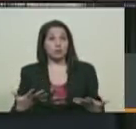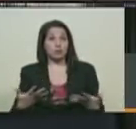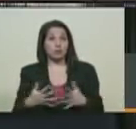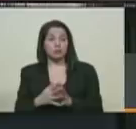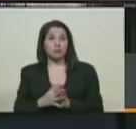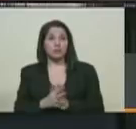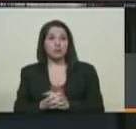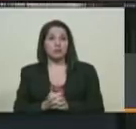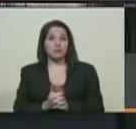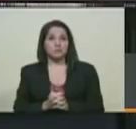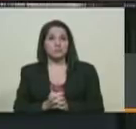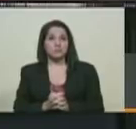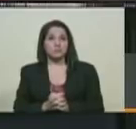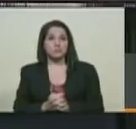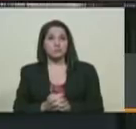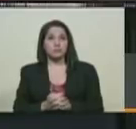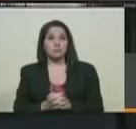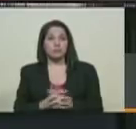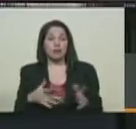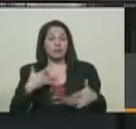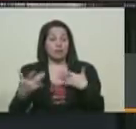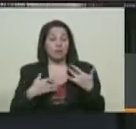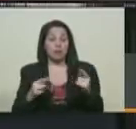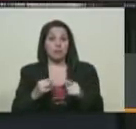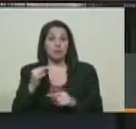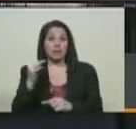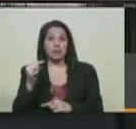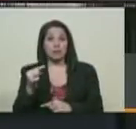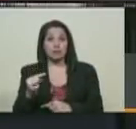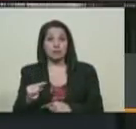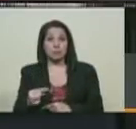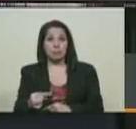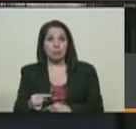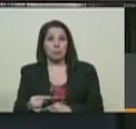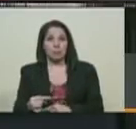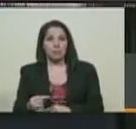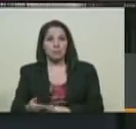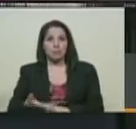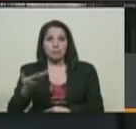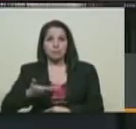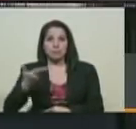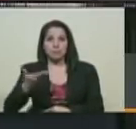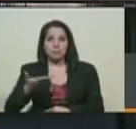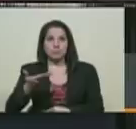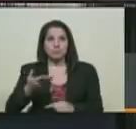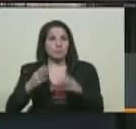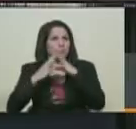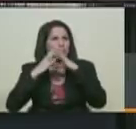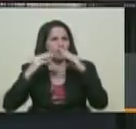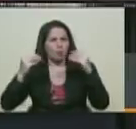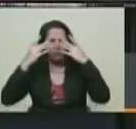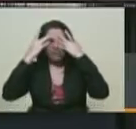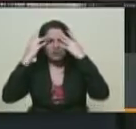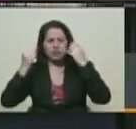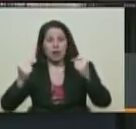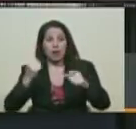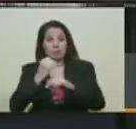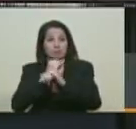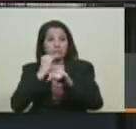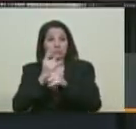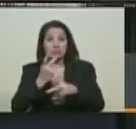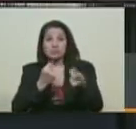a conversar y activar. Muy importante, todos los criptomonedas, los expertos en criptomonedas en el